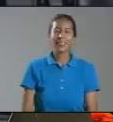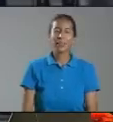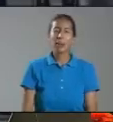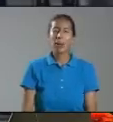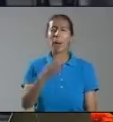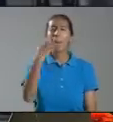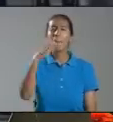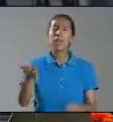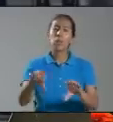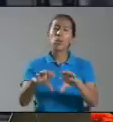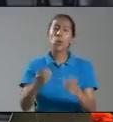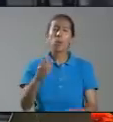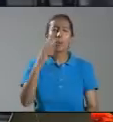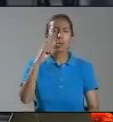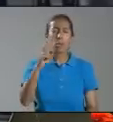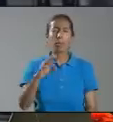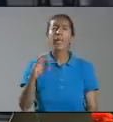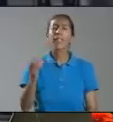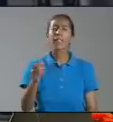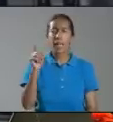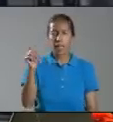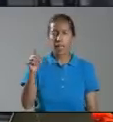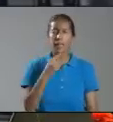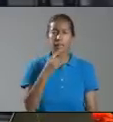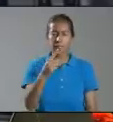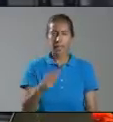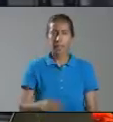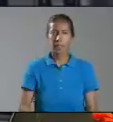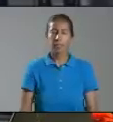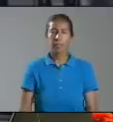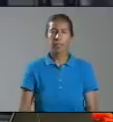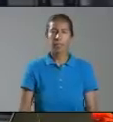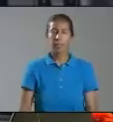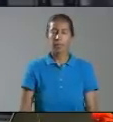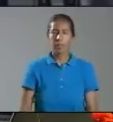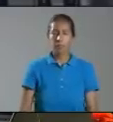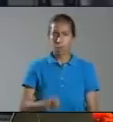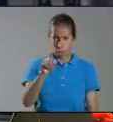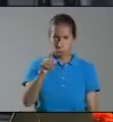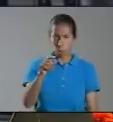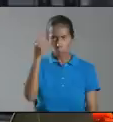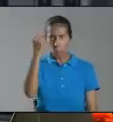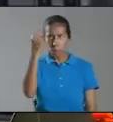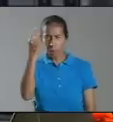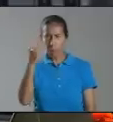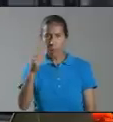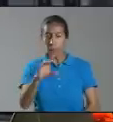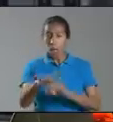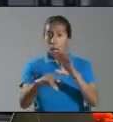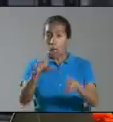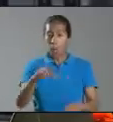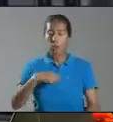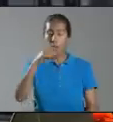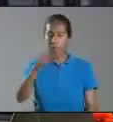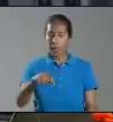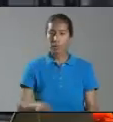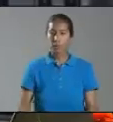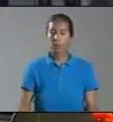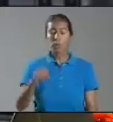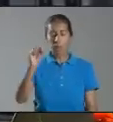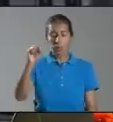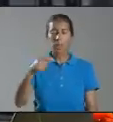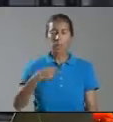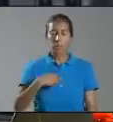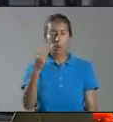Pero ¿cómo lo miraría usted que él le dijera, ¿y tú sabes algo de esto? Sí, yo todas las noches después de